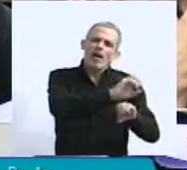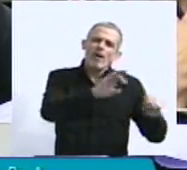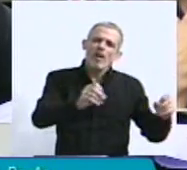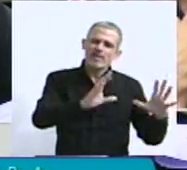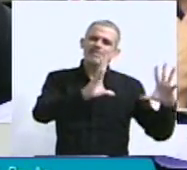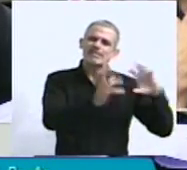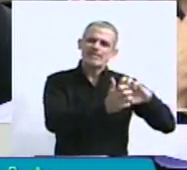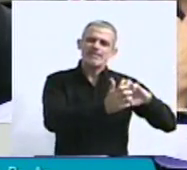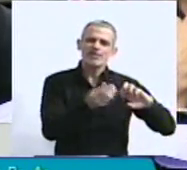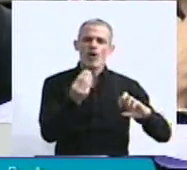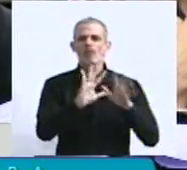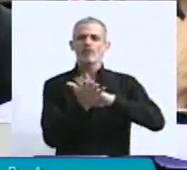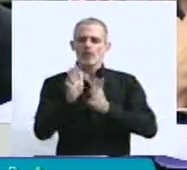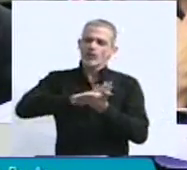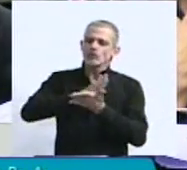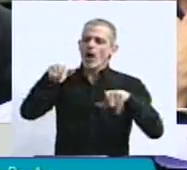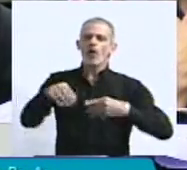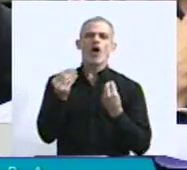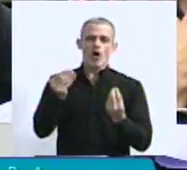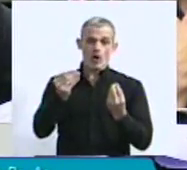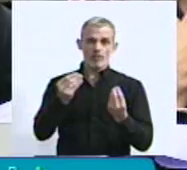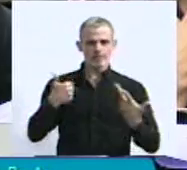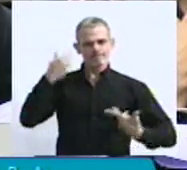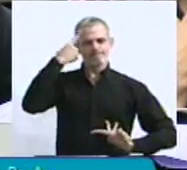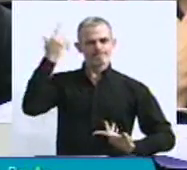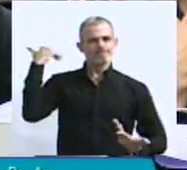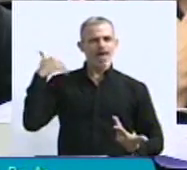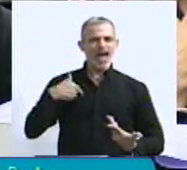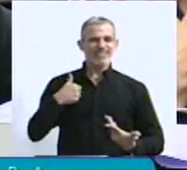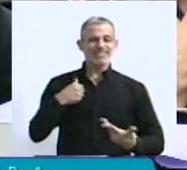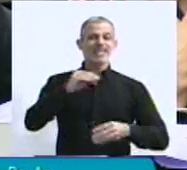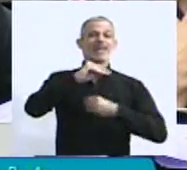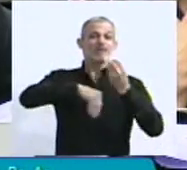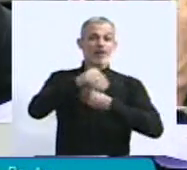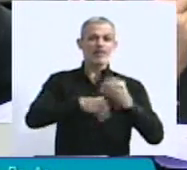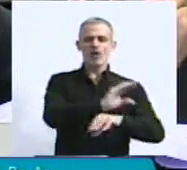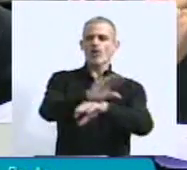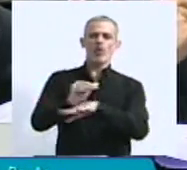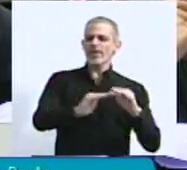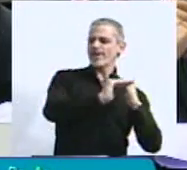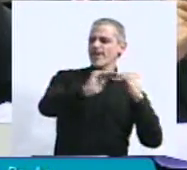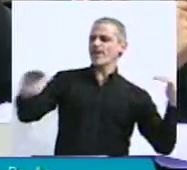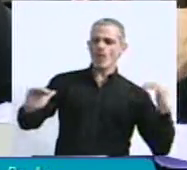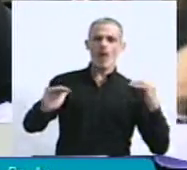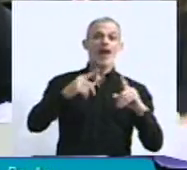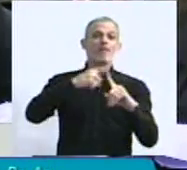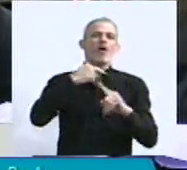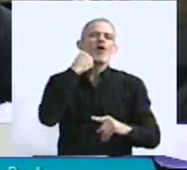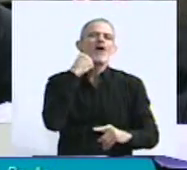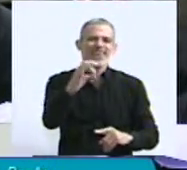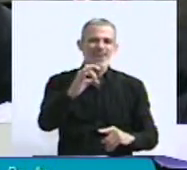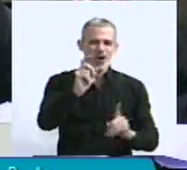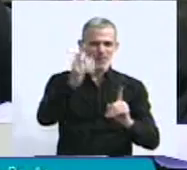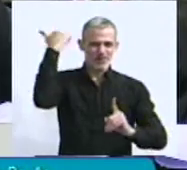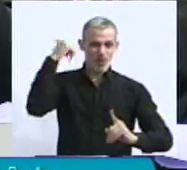lo voy a focalizar en lo que fue la universalización de las asignaciones familiares a partir de la asignación por hijo